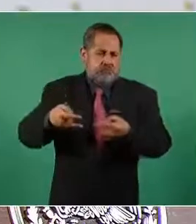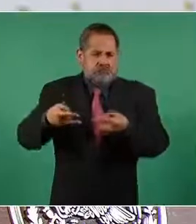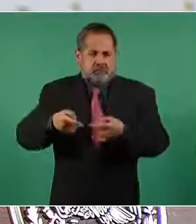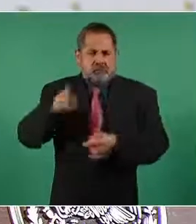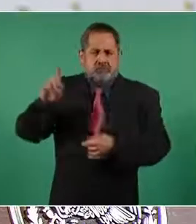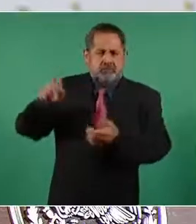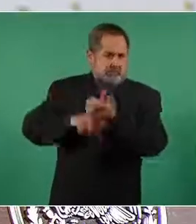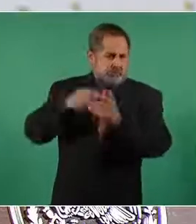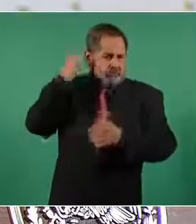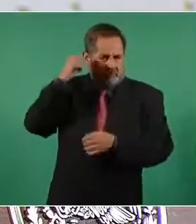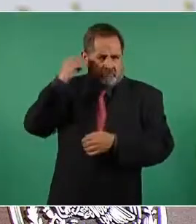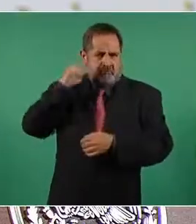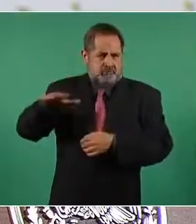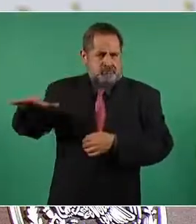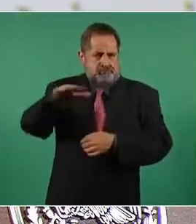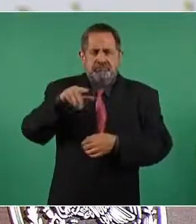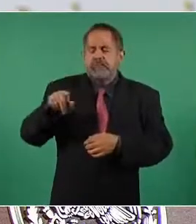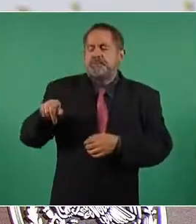de Oaxaca.